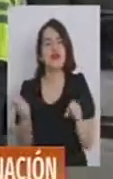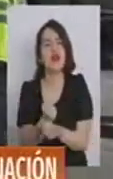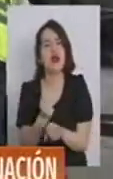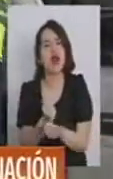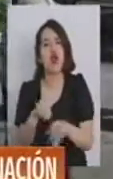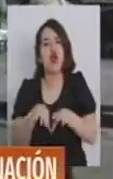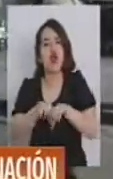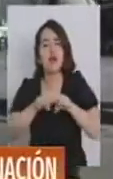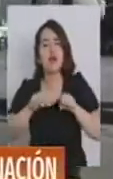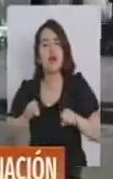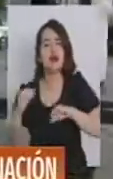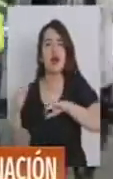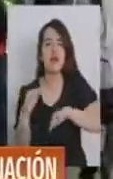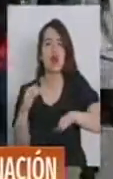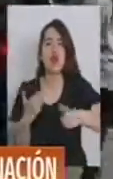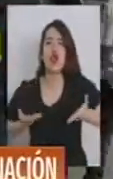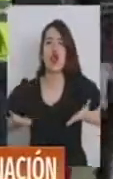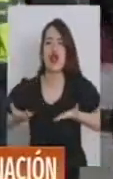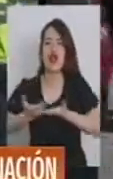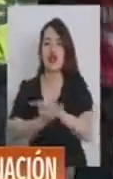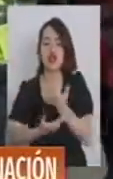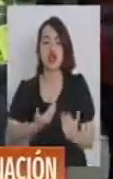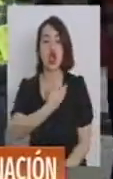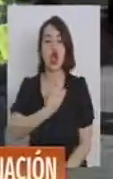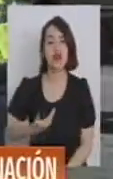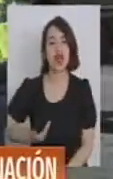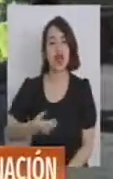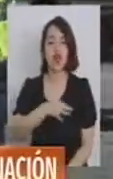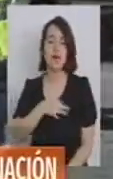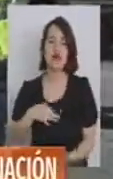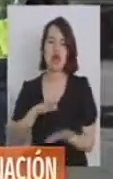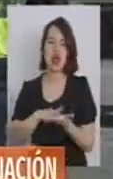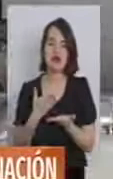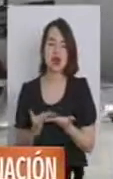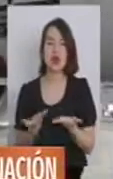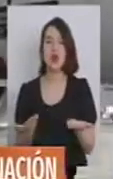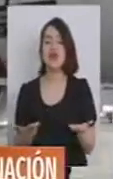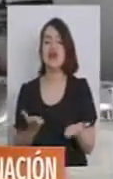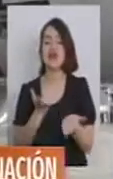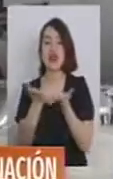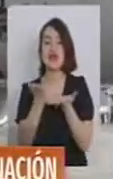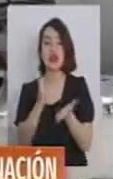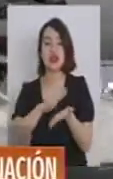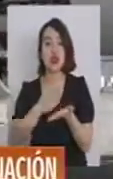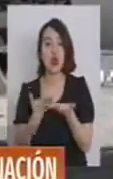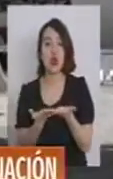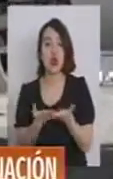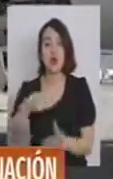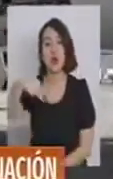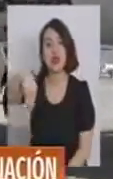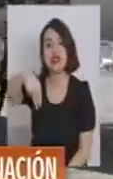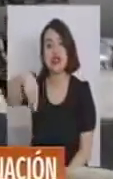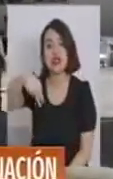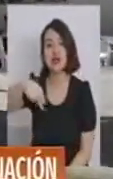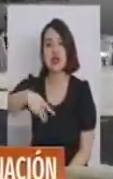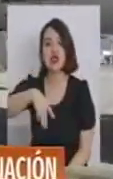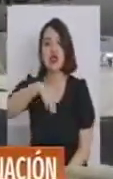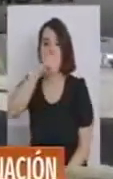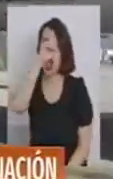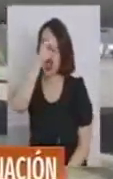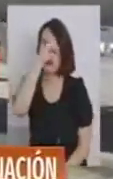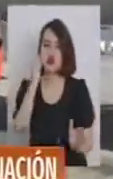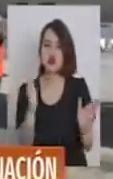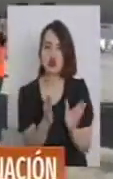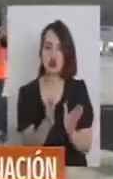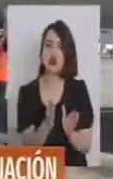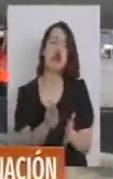compromiso, aporte y colaboración del gobierno, del Ministerio de Salud, de los servicios de salud, de los municipios, de los consultorios y